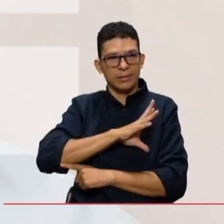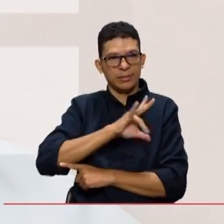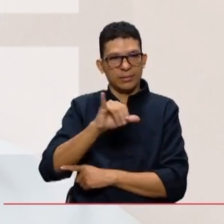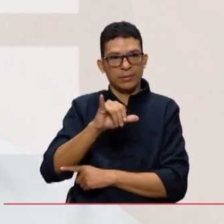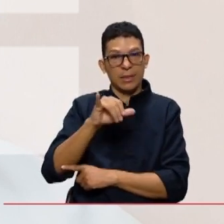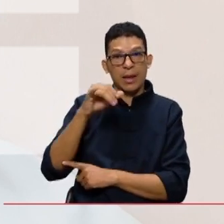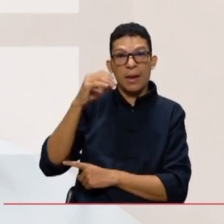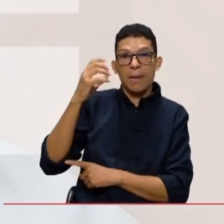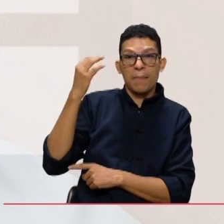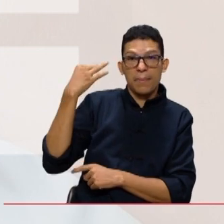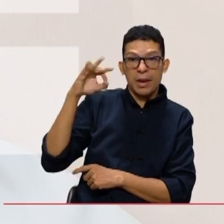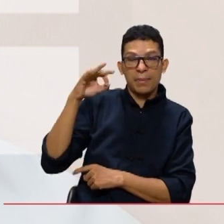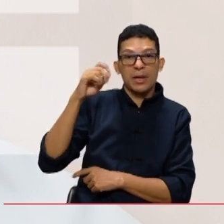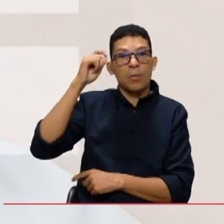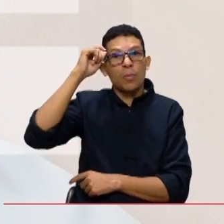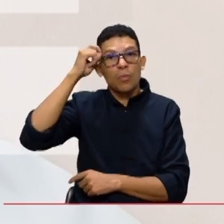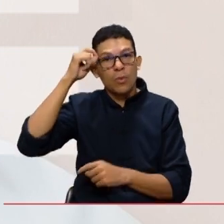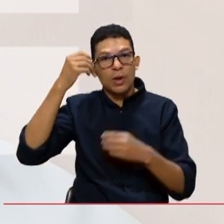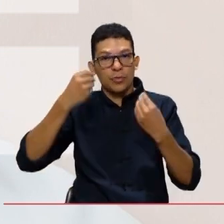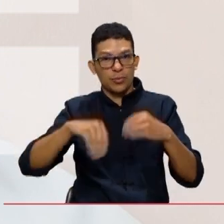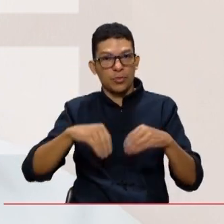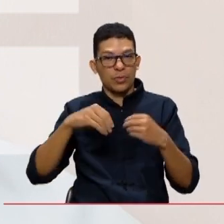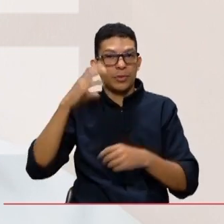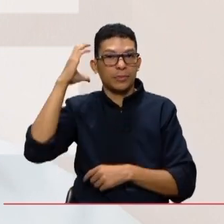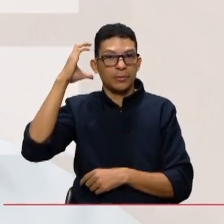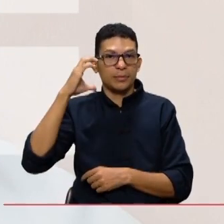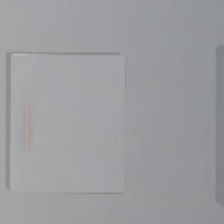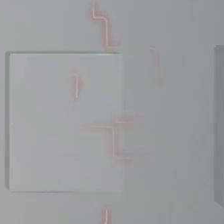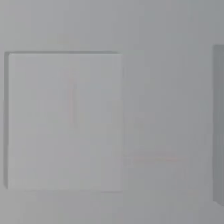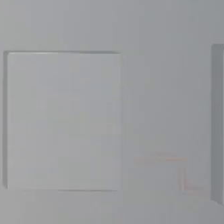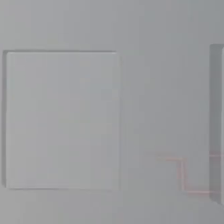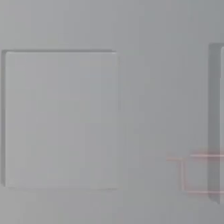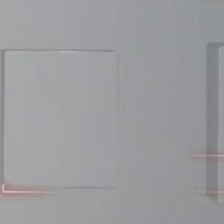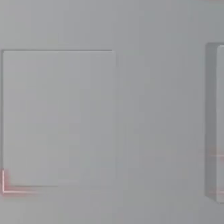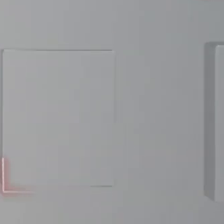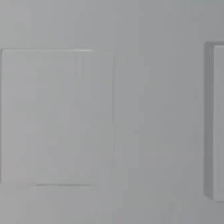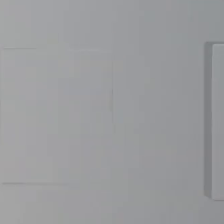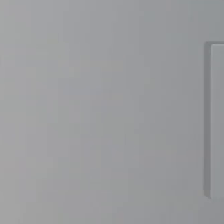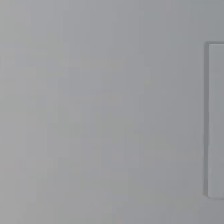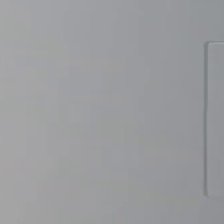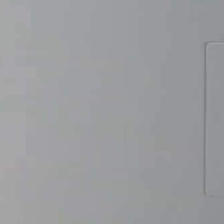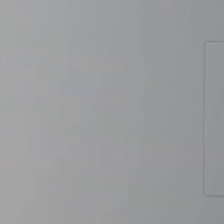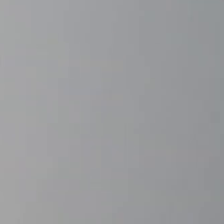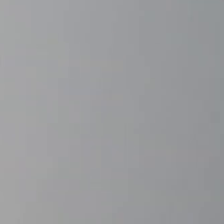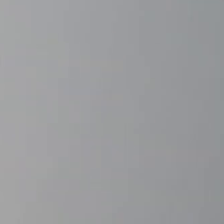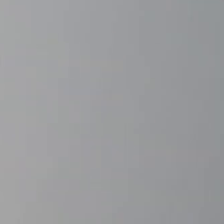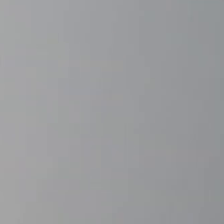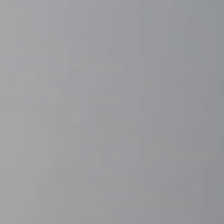Palmira, Buga, Tuluá, Cartago y Buenaventura.